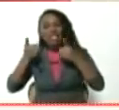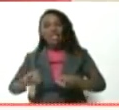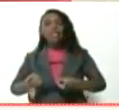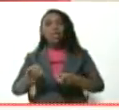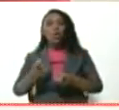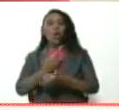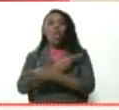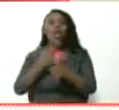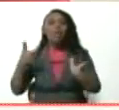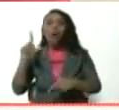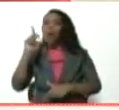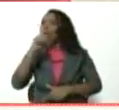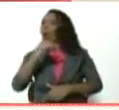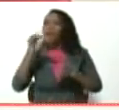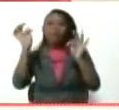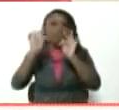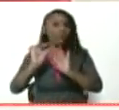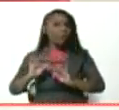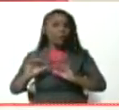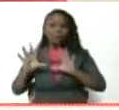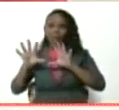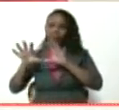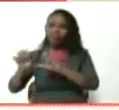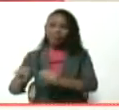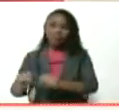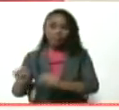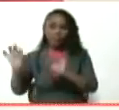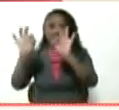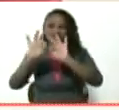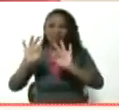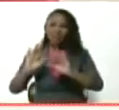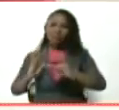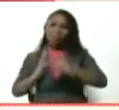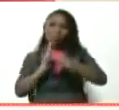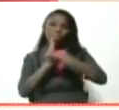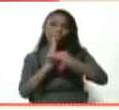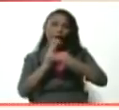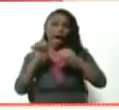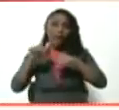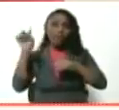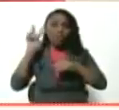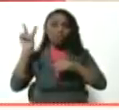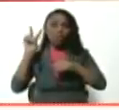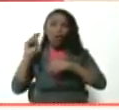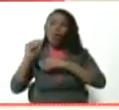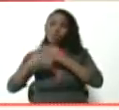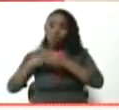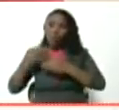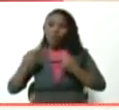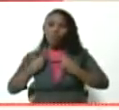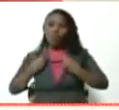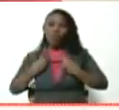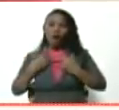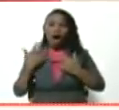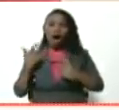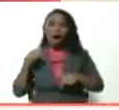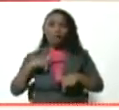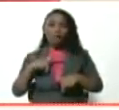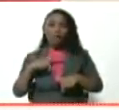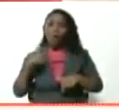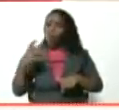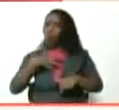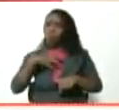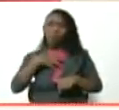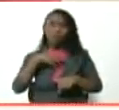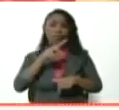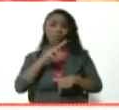libres, no hay manera que el imperialismo ni nadie lo pueda detener. Aquí en Venezuela lo estamos viviendo. No han podido en 20